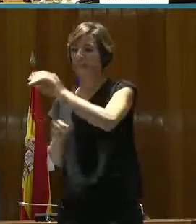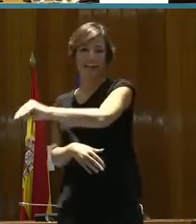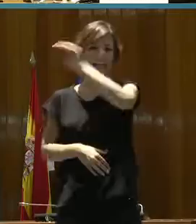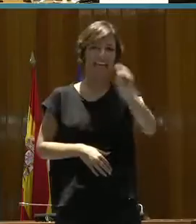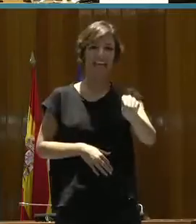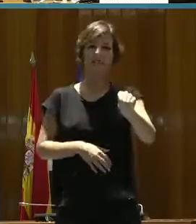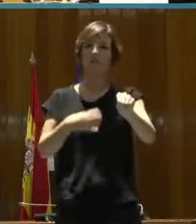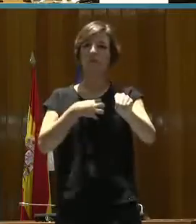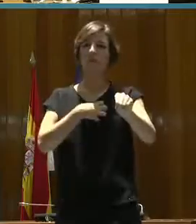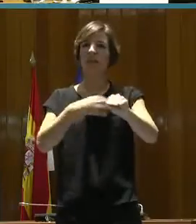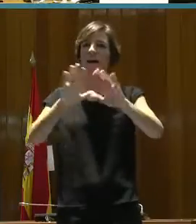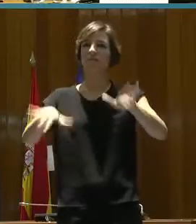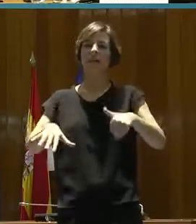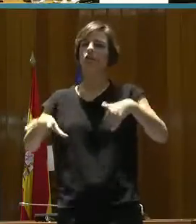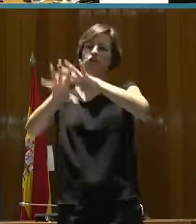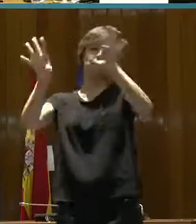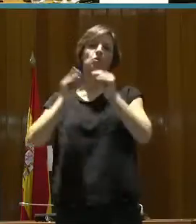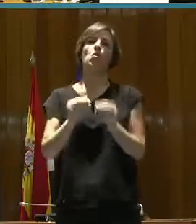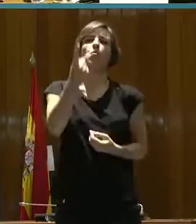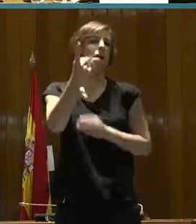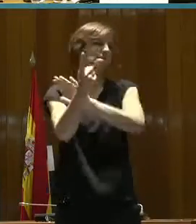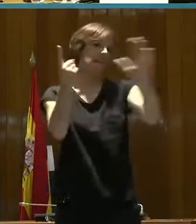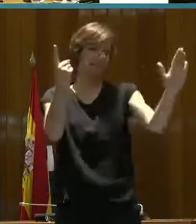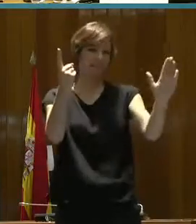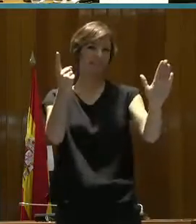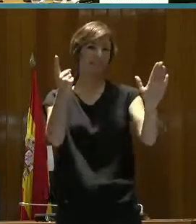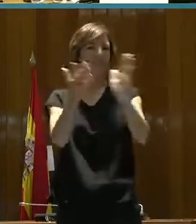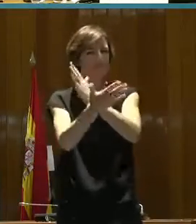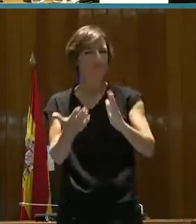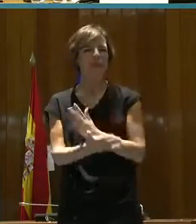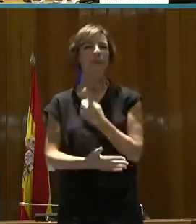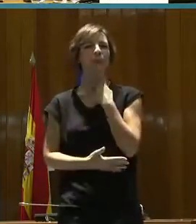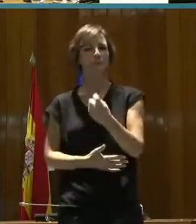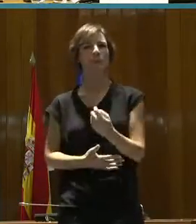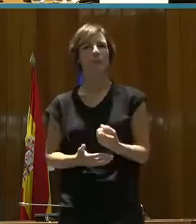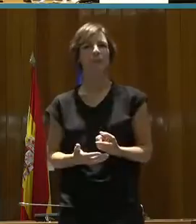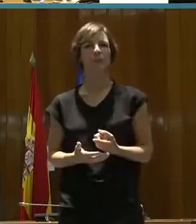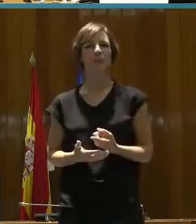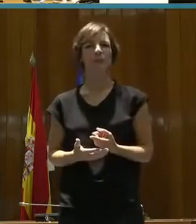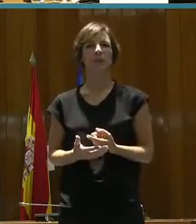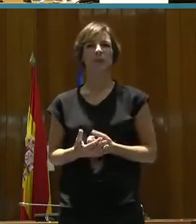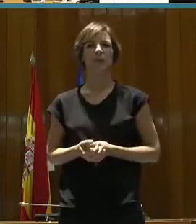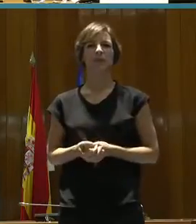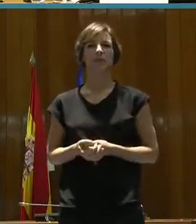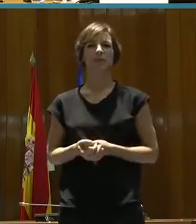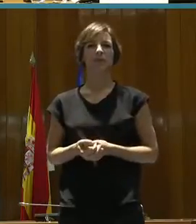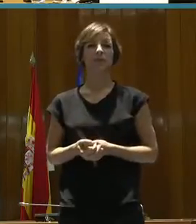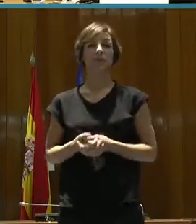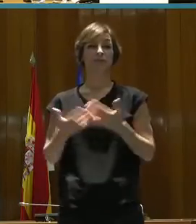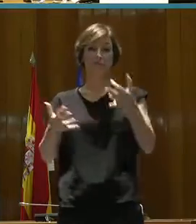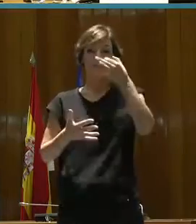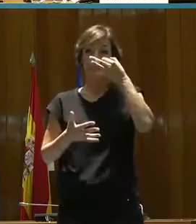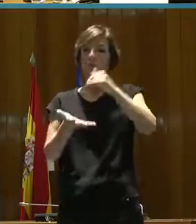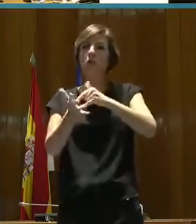otra sección, los aglutinamos en una sección en concreto. Esta dificultad en realidad se resuelve de manera